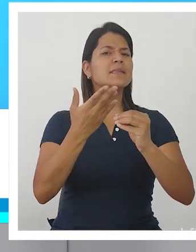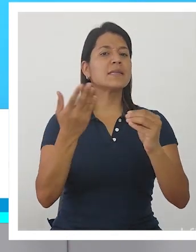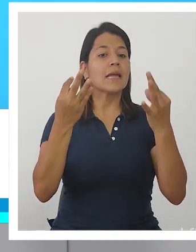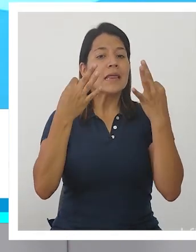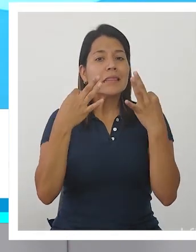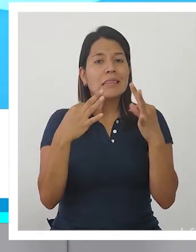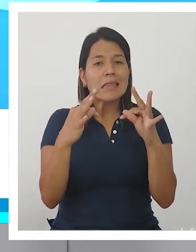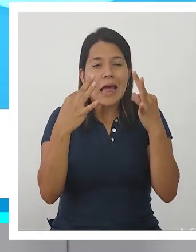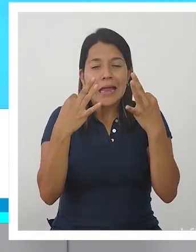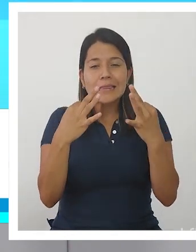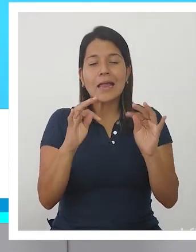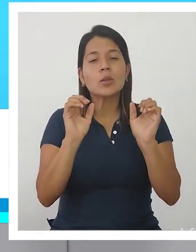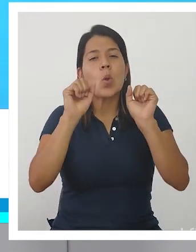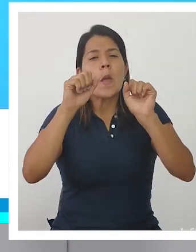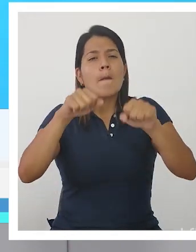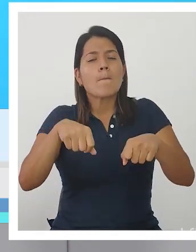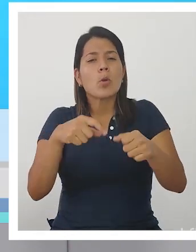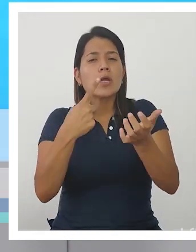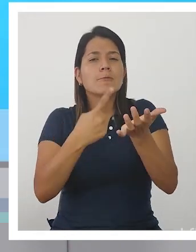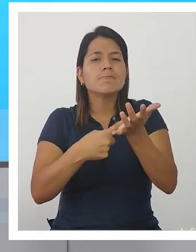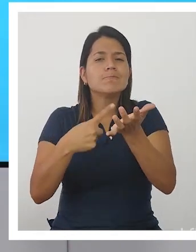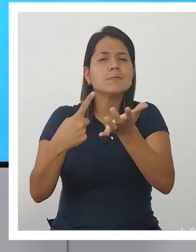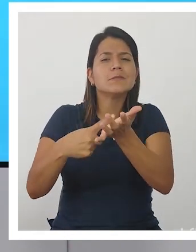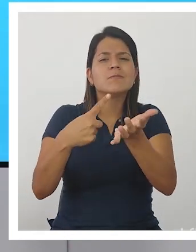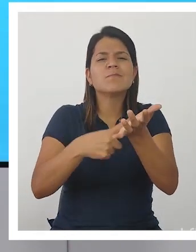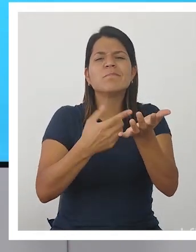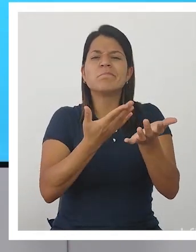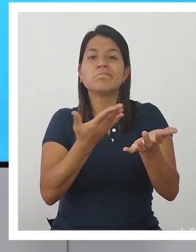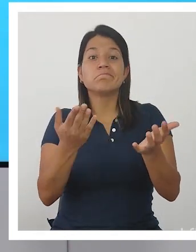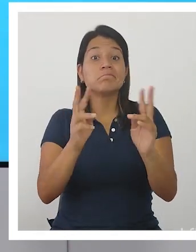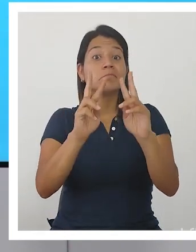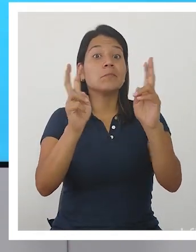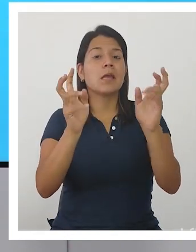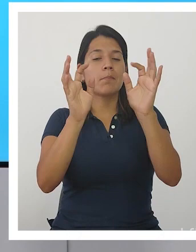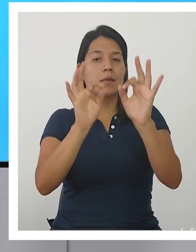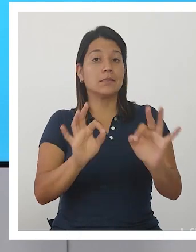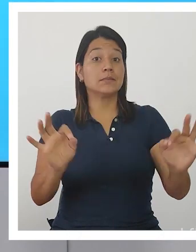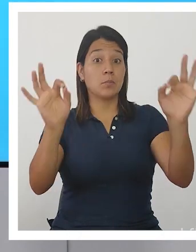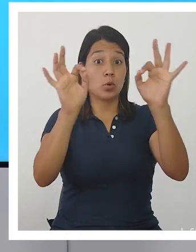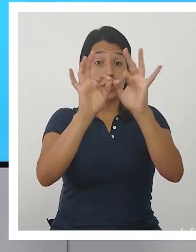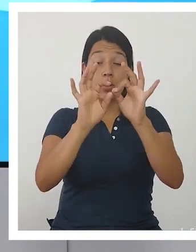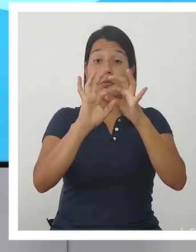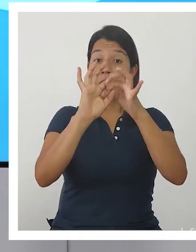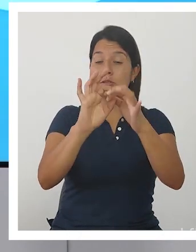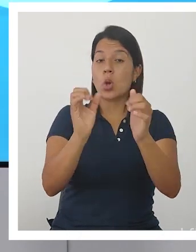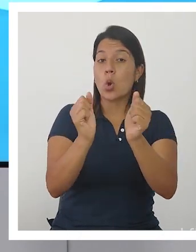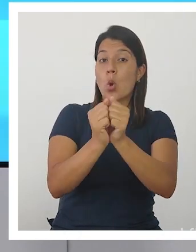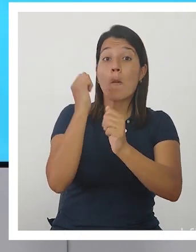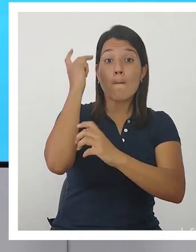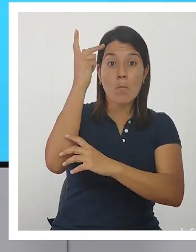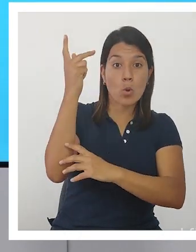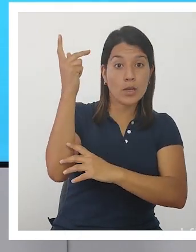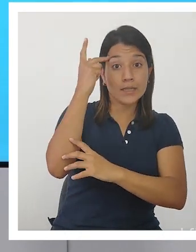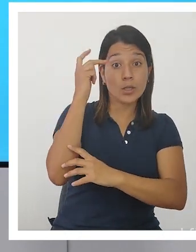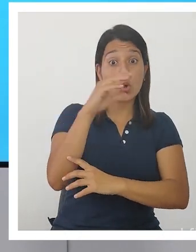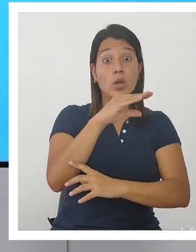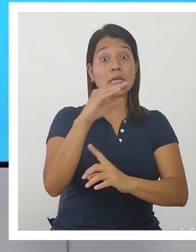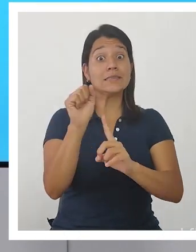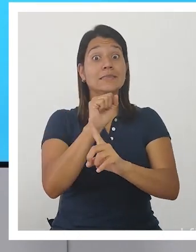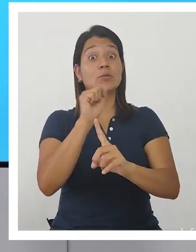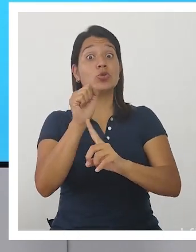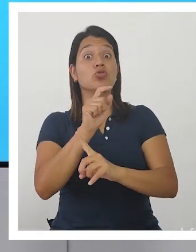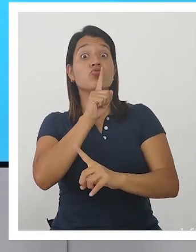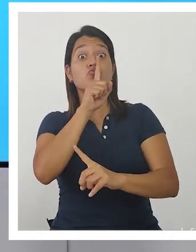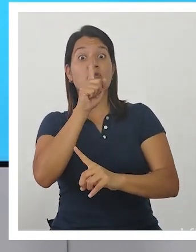en conversación temas importantes de la política y la realidad nacional. Hoy me acompaña